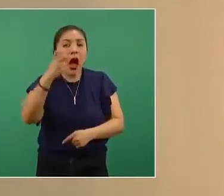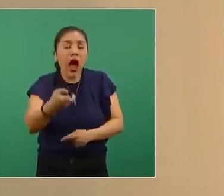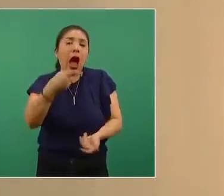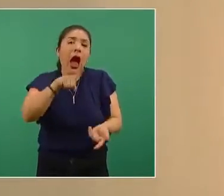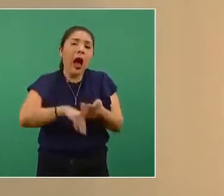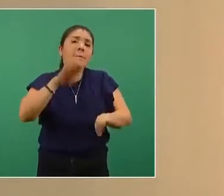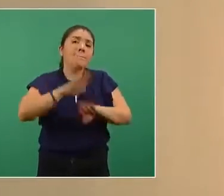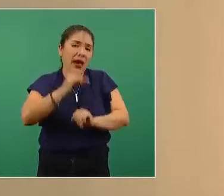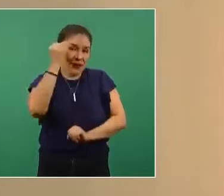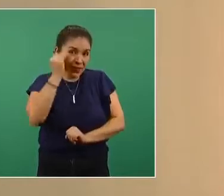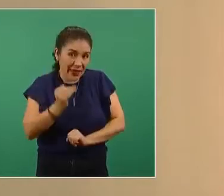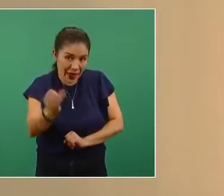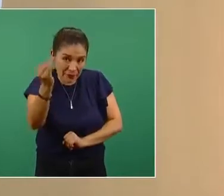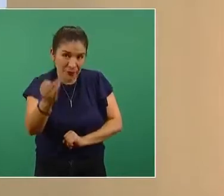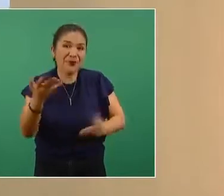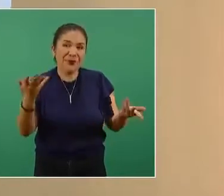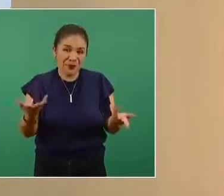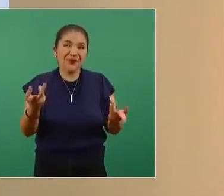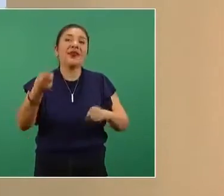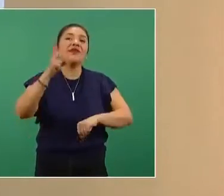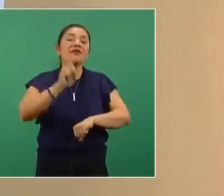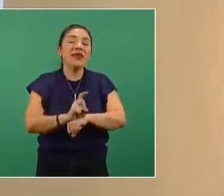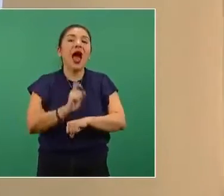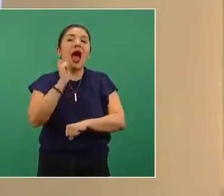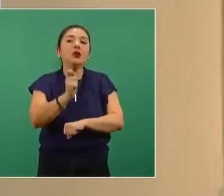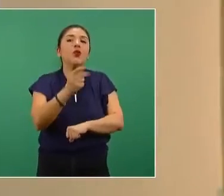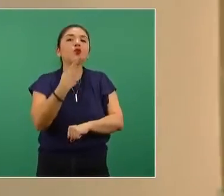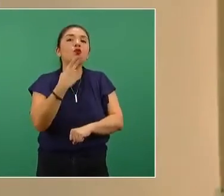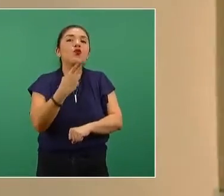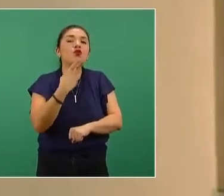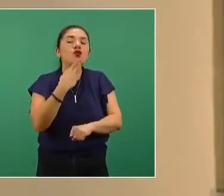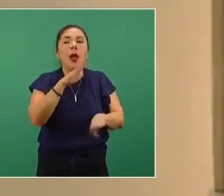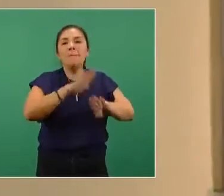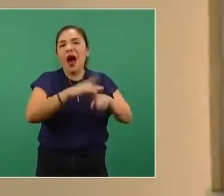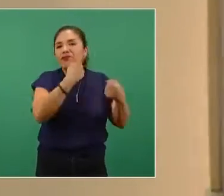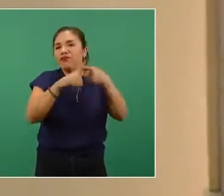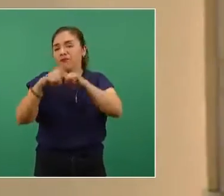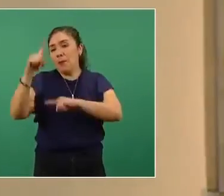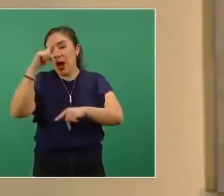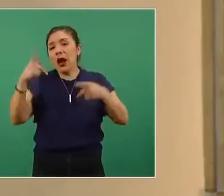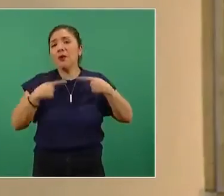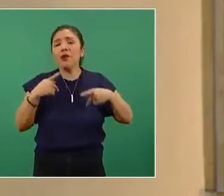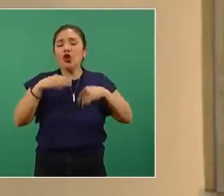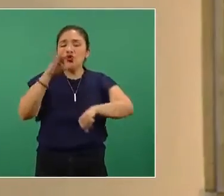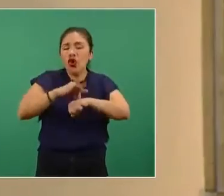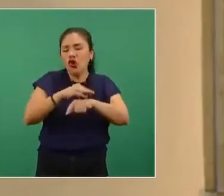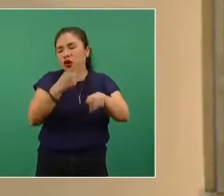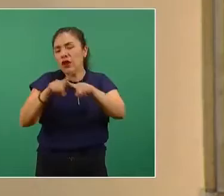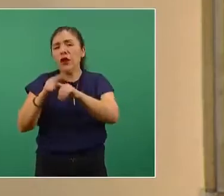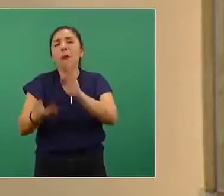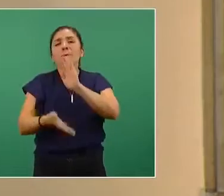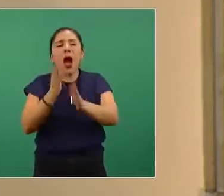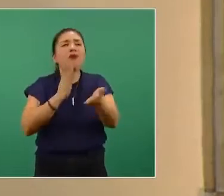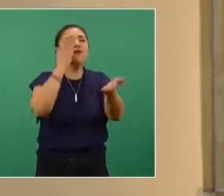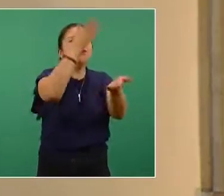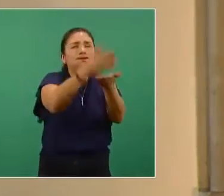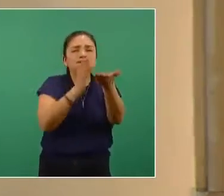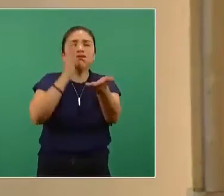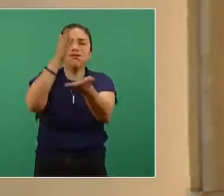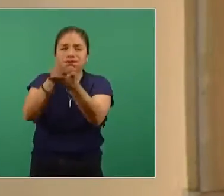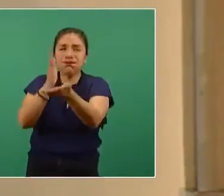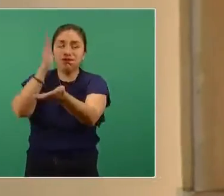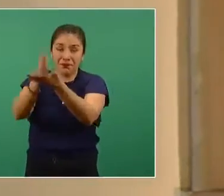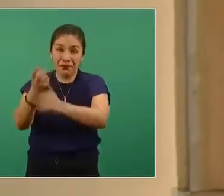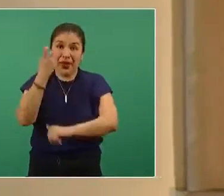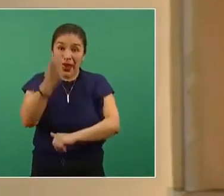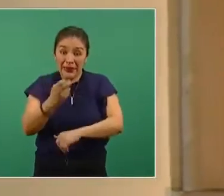tiempo y el día se utiliza mucho en el desplazamiento. Esto está cerca de llegar a un